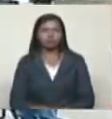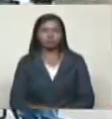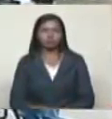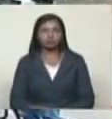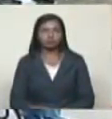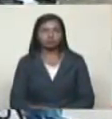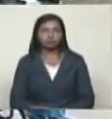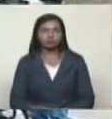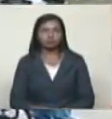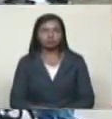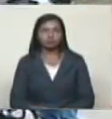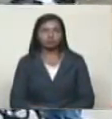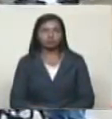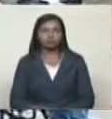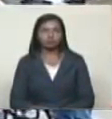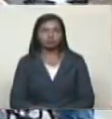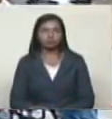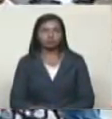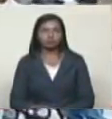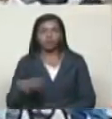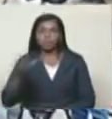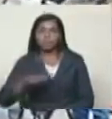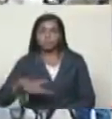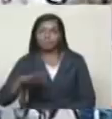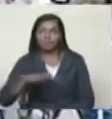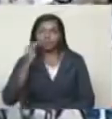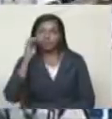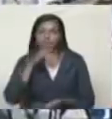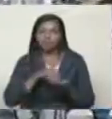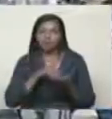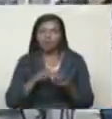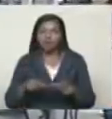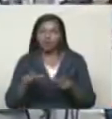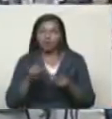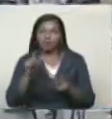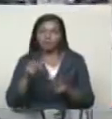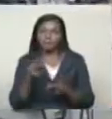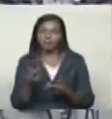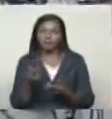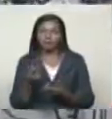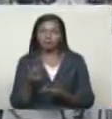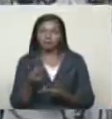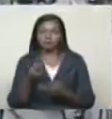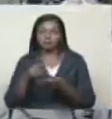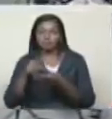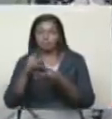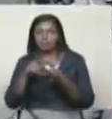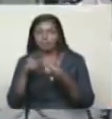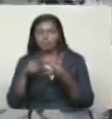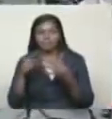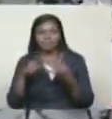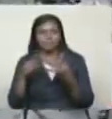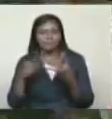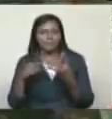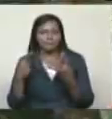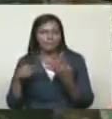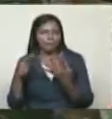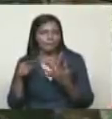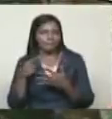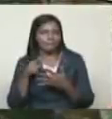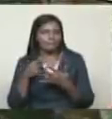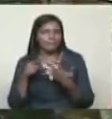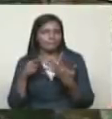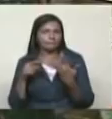Rivero, Plaza de Cabín Maracay. Teniente coronel Yanor José Suárez Mateu, teniente coronel Boris Milán Ludman Jiménez, teniente coronel